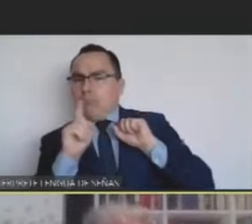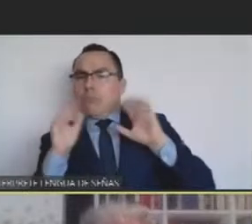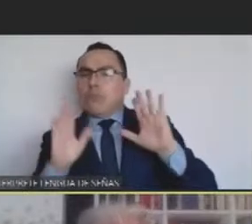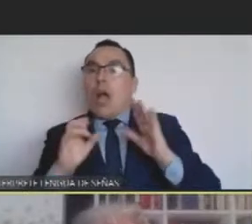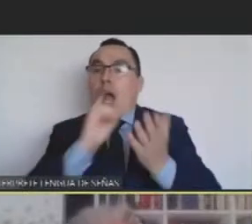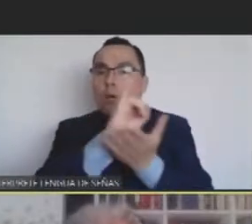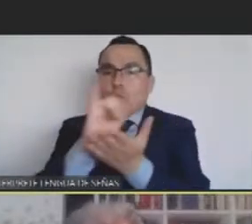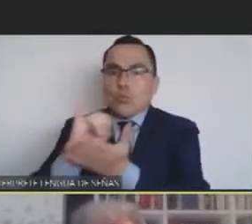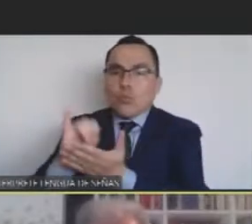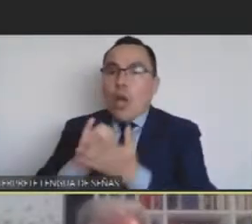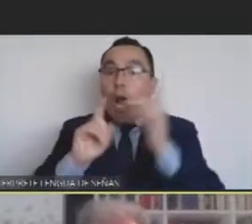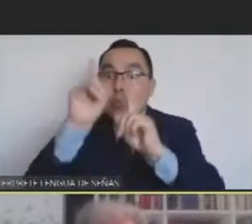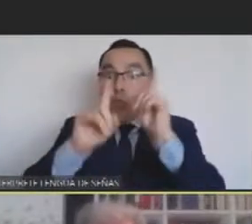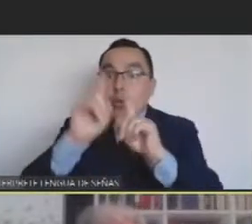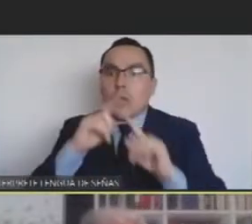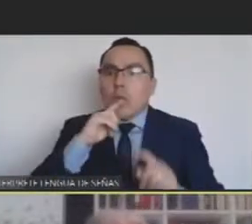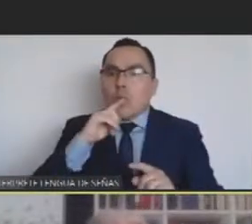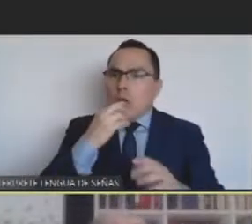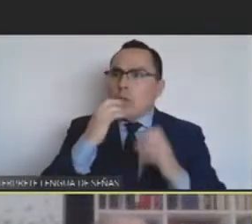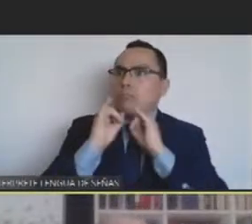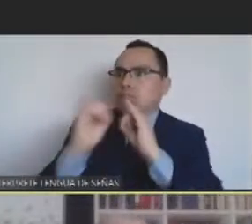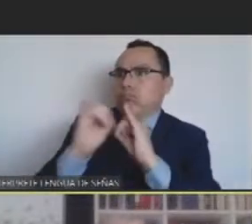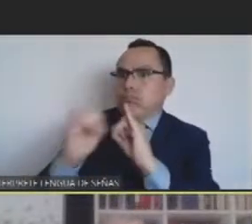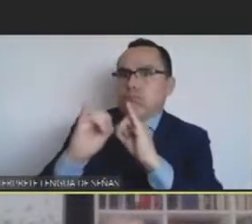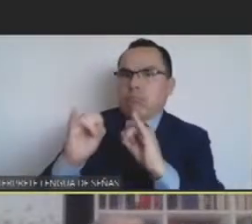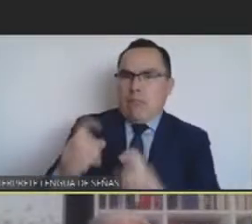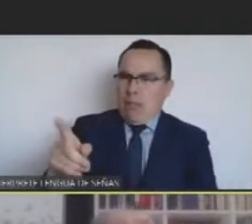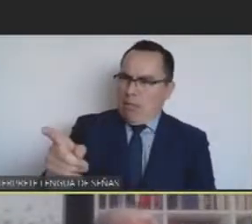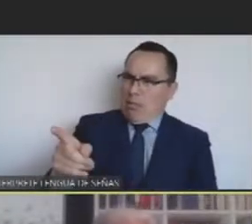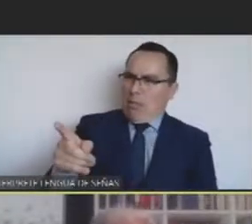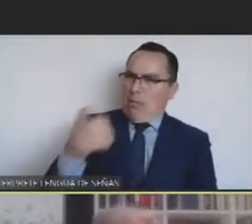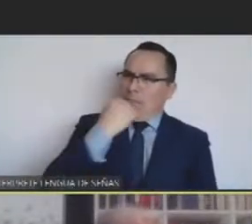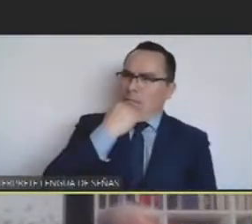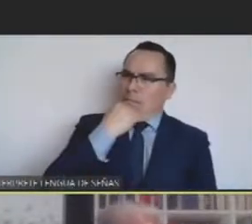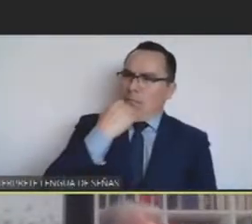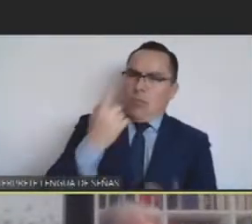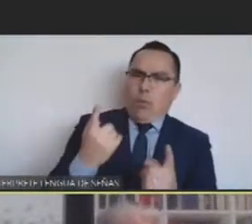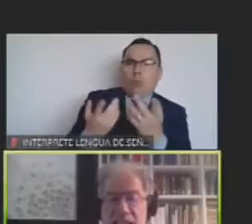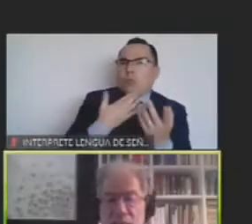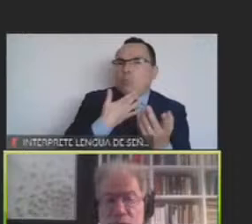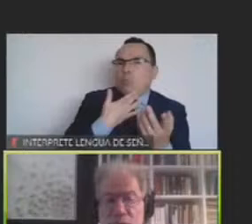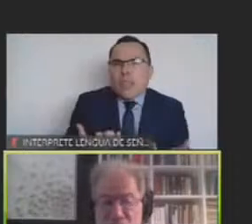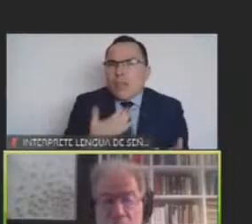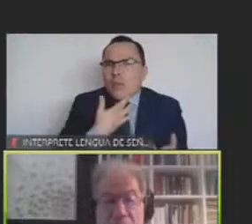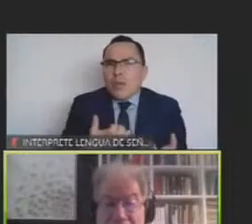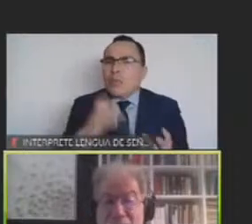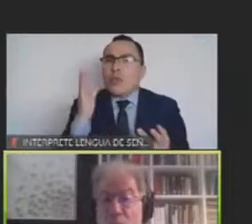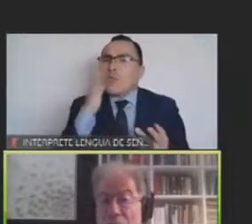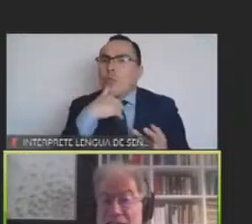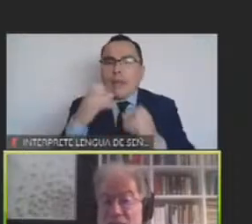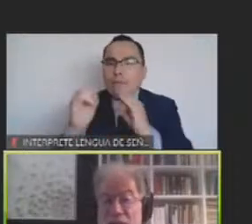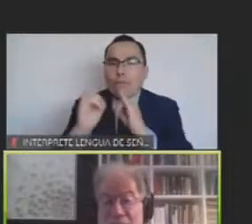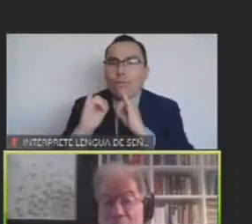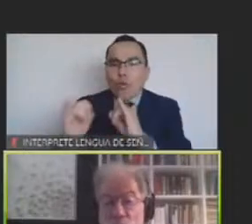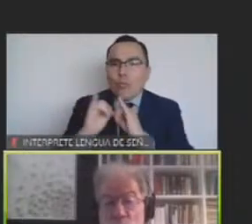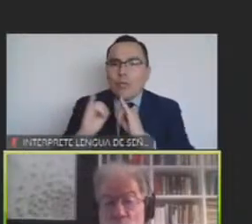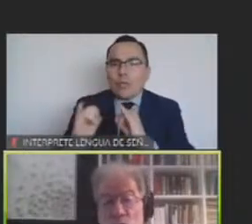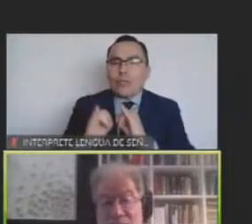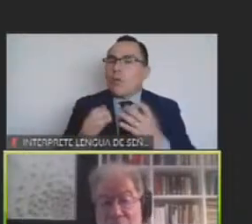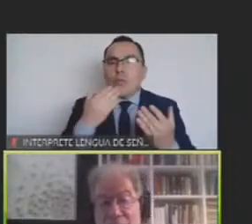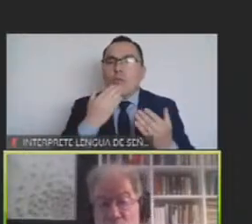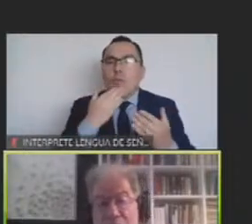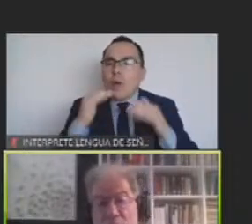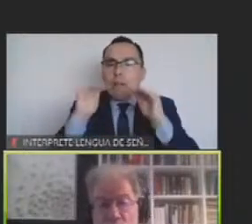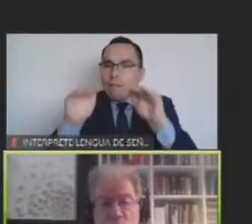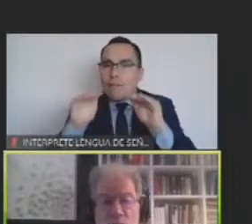tienen ninguna base en el juicio, por eso son teorías conspirativas, pero que son posibles porque no existe información. Algo parecido viene a futuro